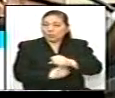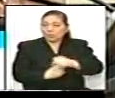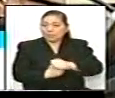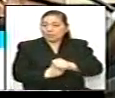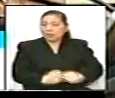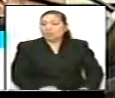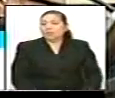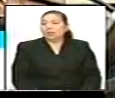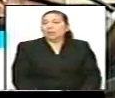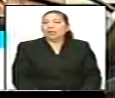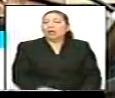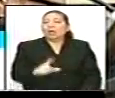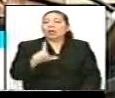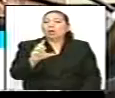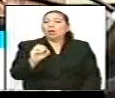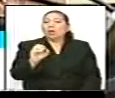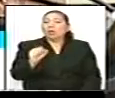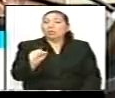hasta el puente de Los Ángeles